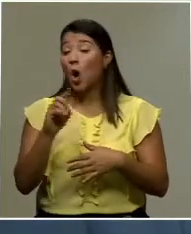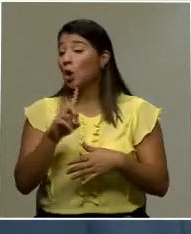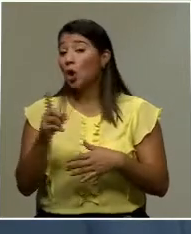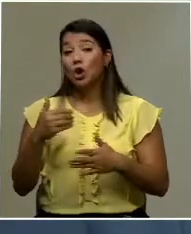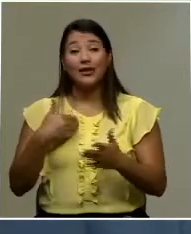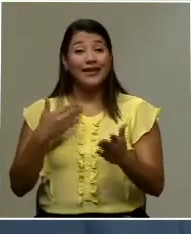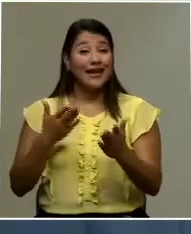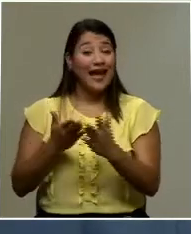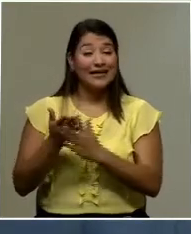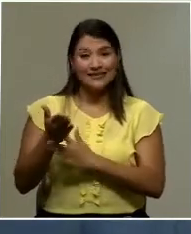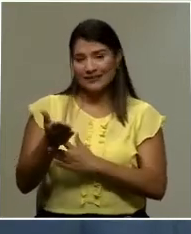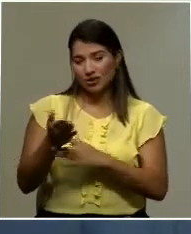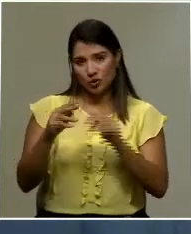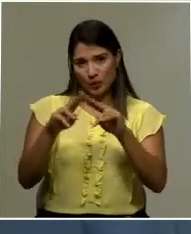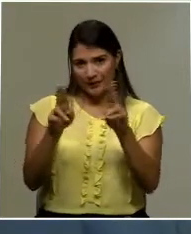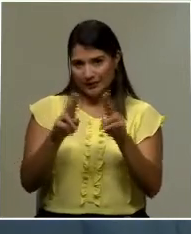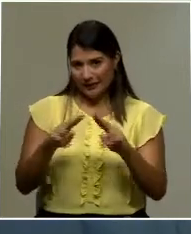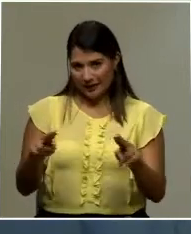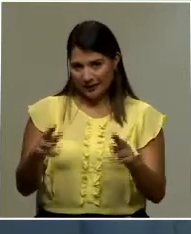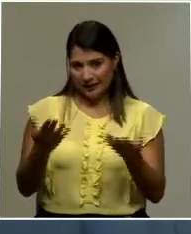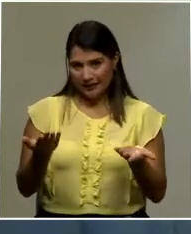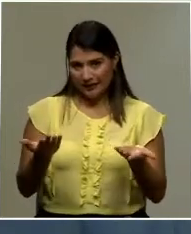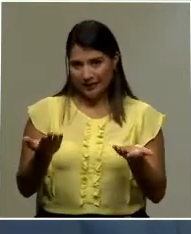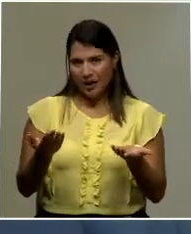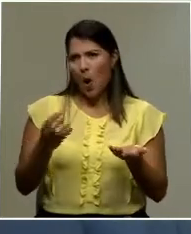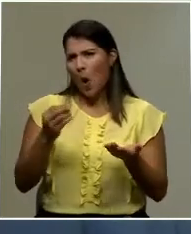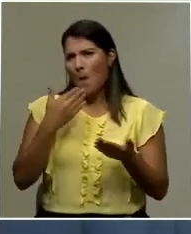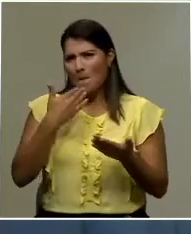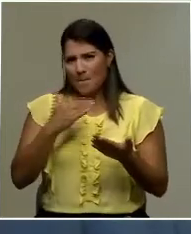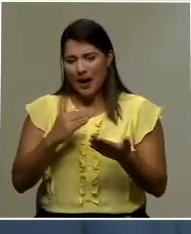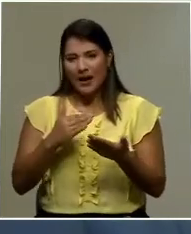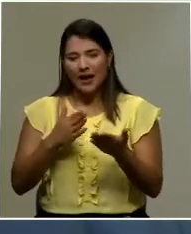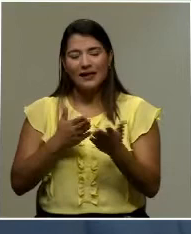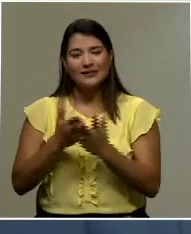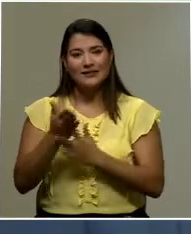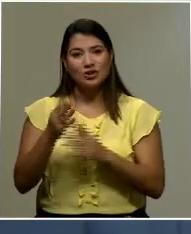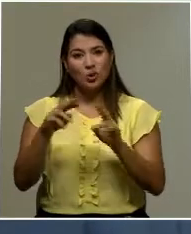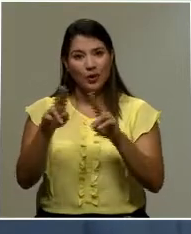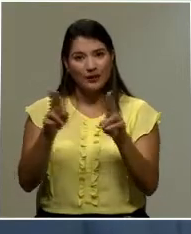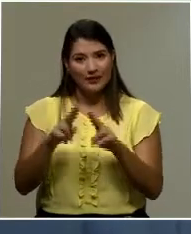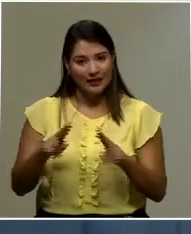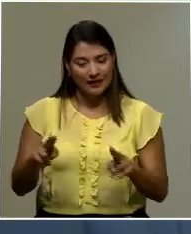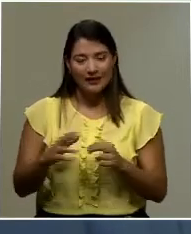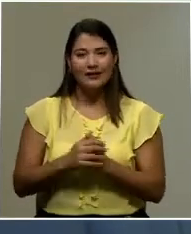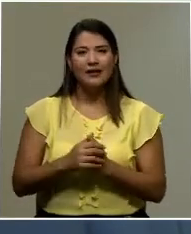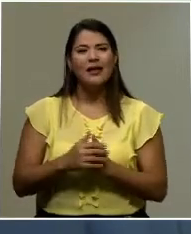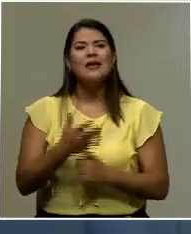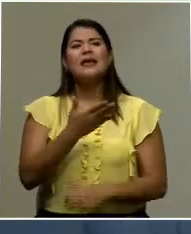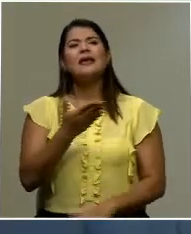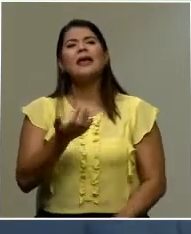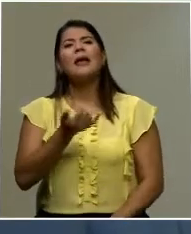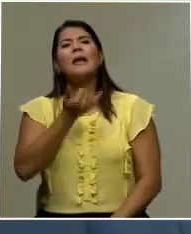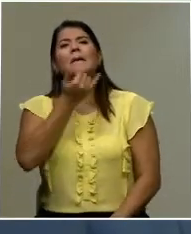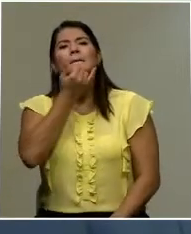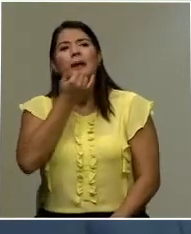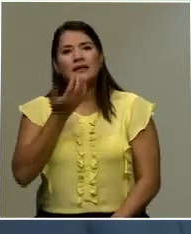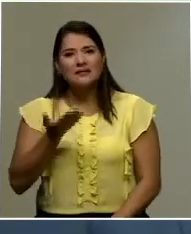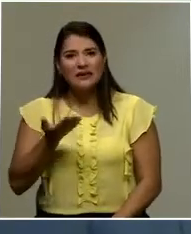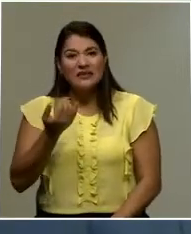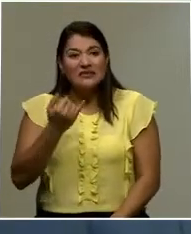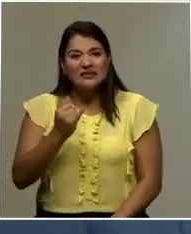a Internet. ¿Qué pasa o qué pasaría si nos planteamos clases al aire